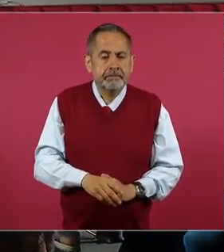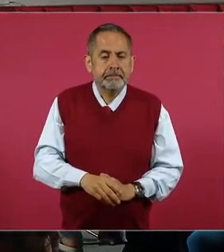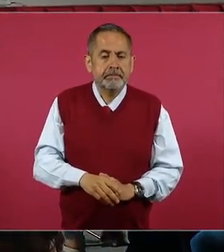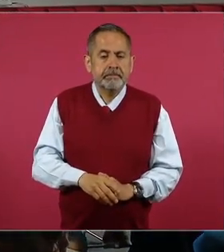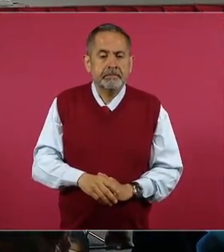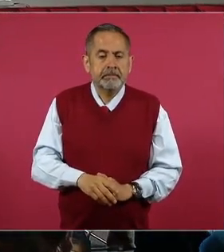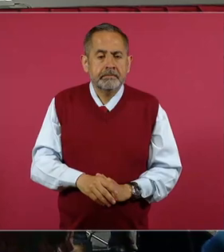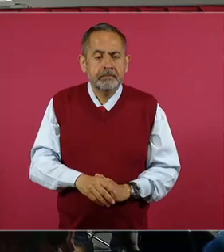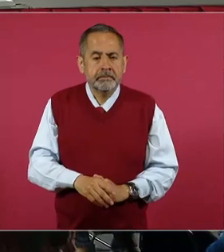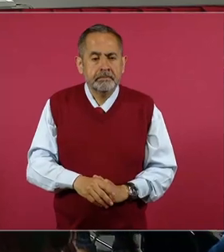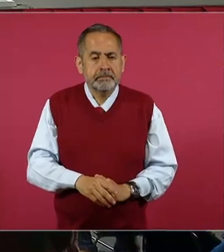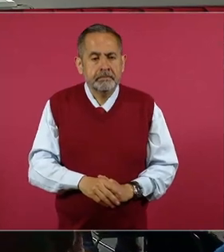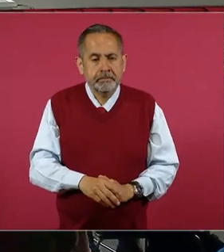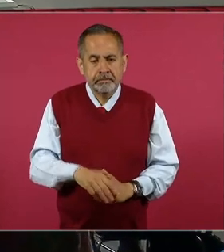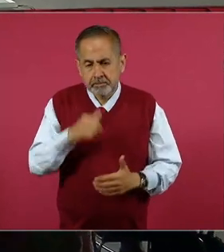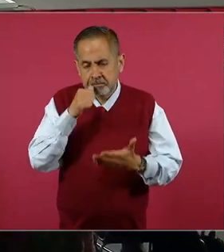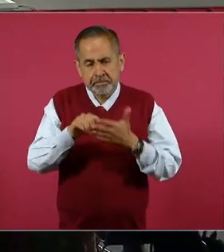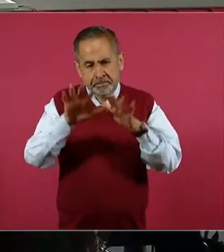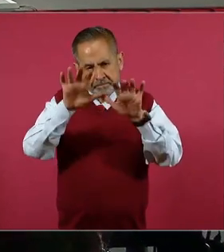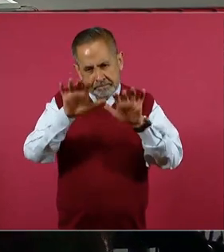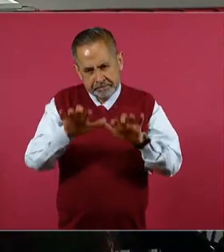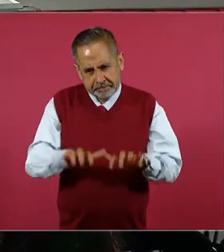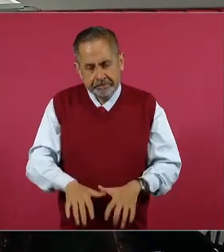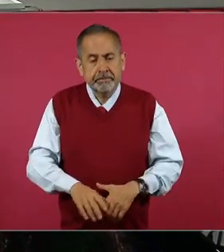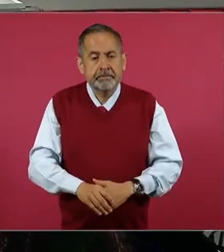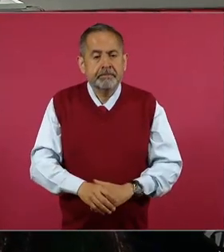Toda la carta es